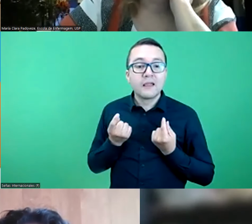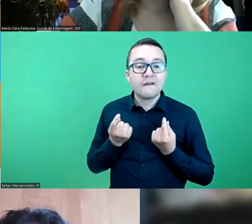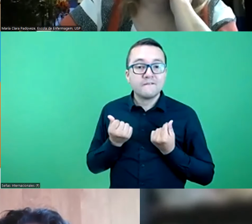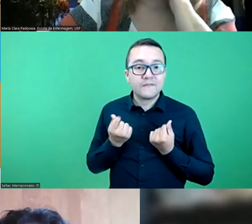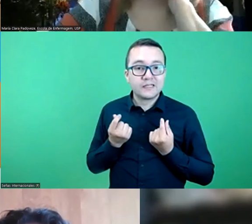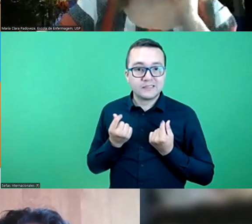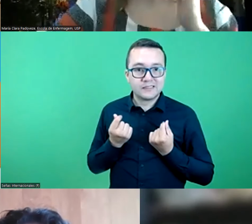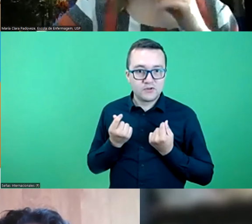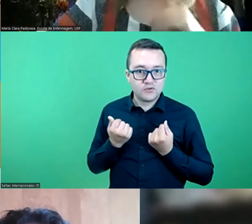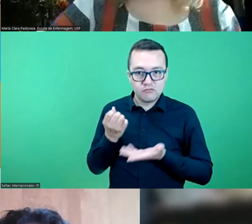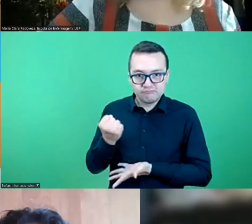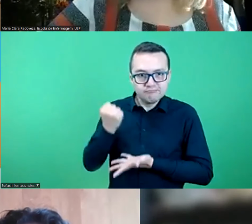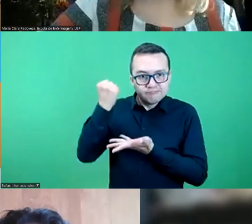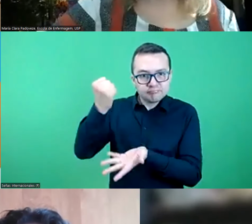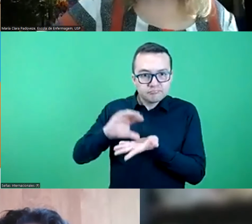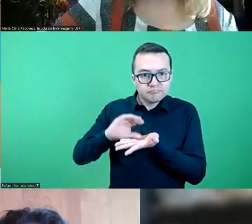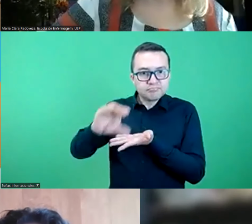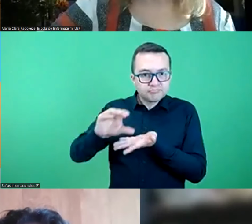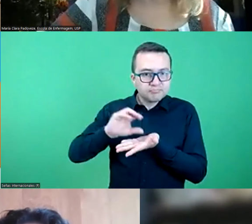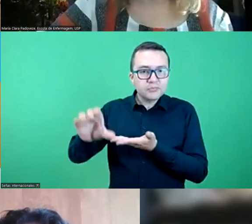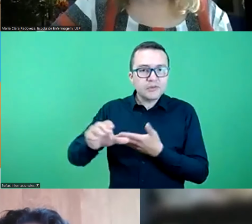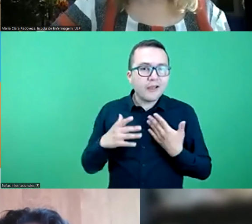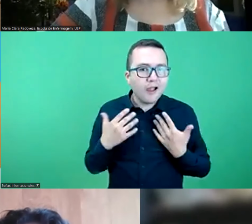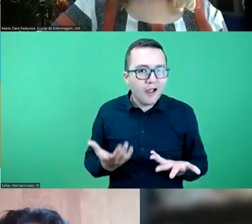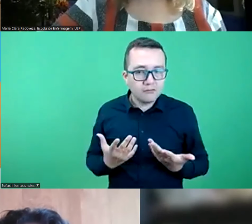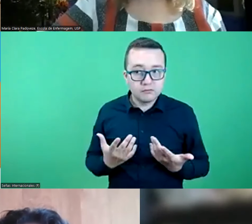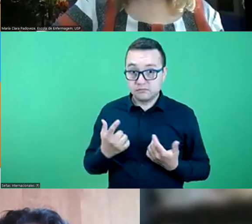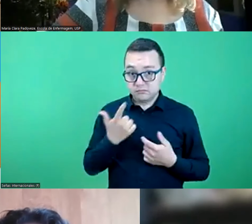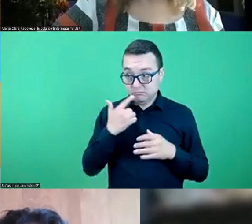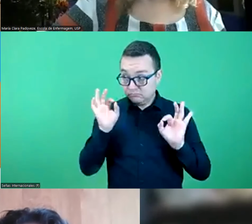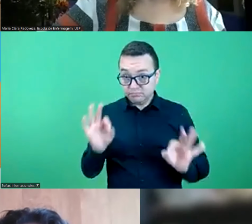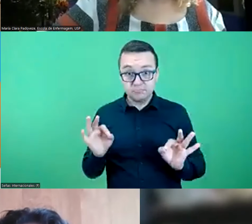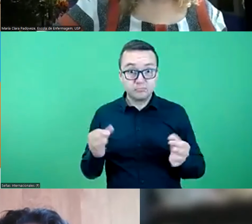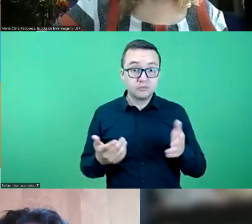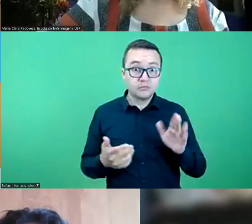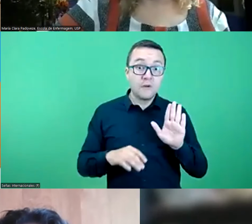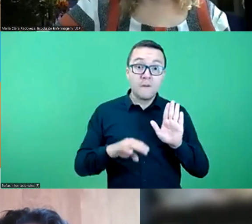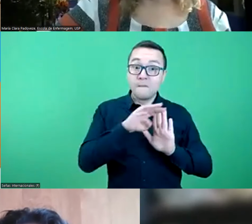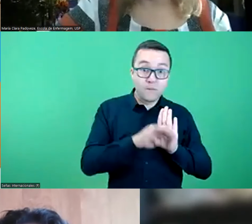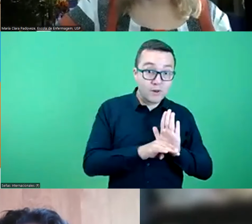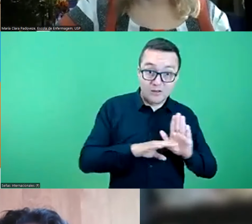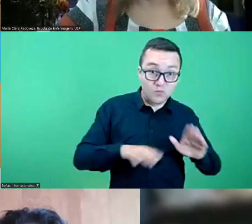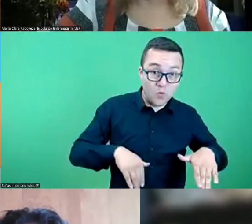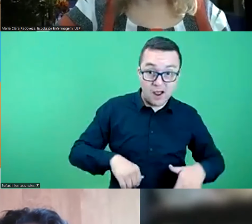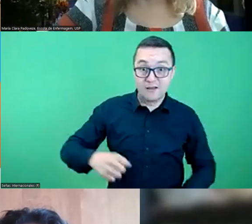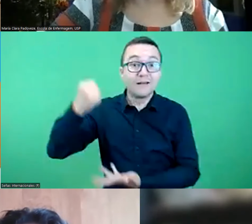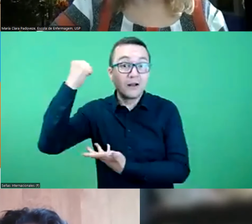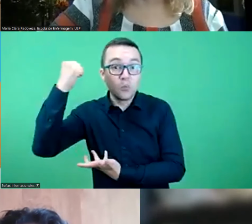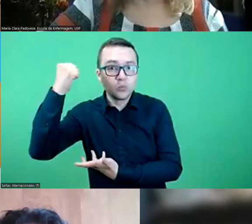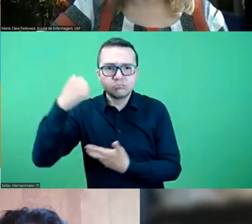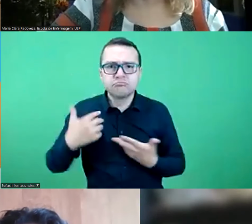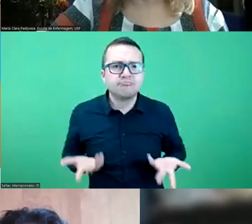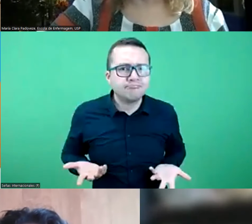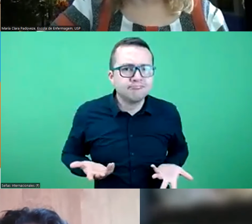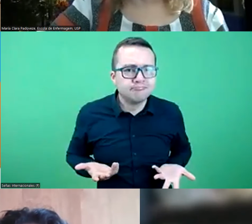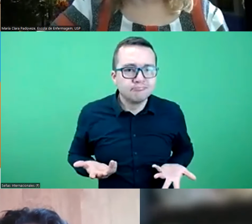posible sin políticas y con los recursos necesarios. Y posterior a este webinar,